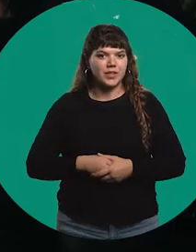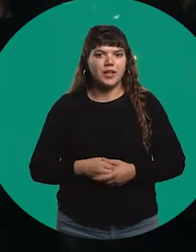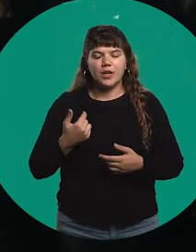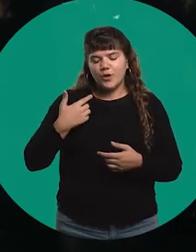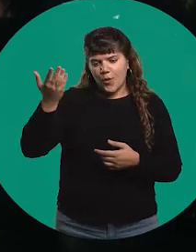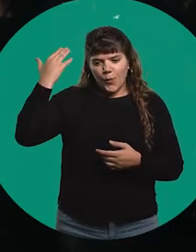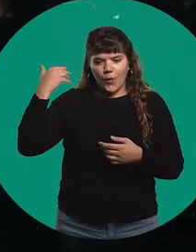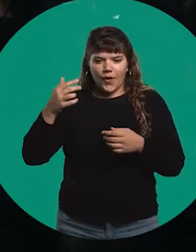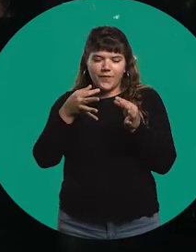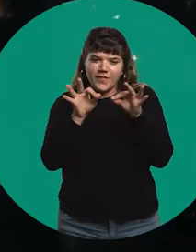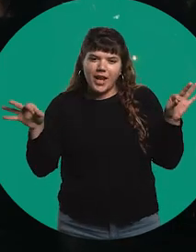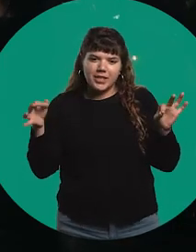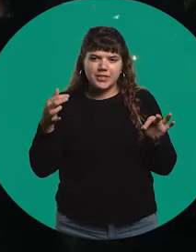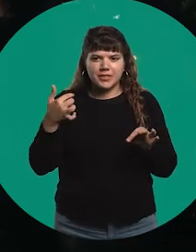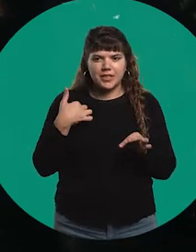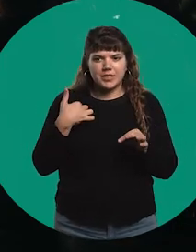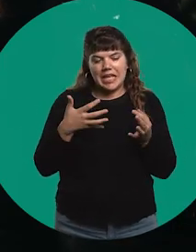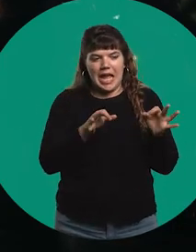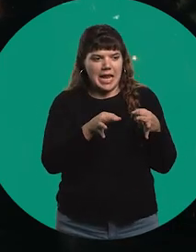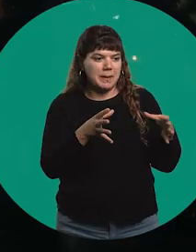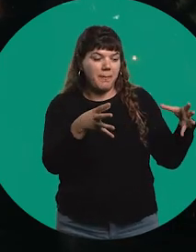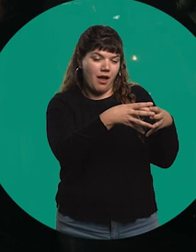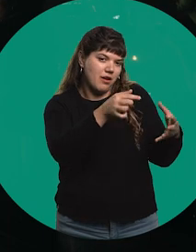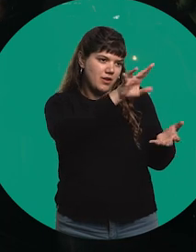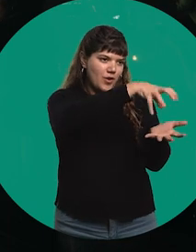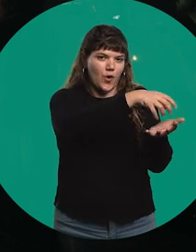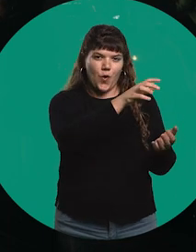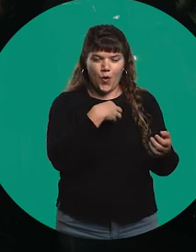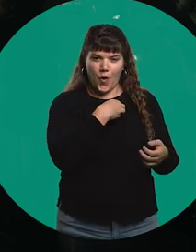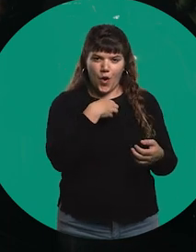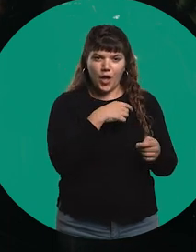se aprendía de uno de los hermanos maristas,